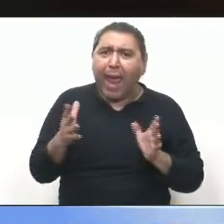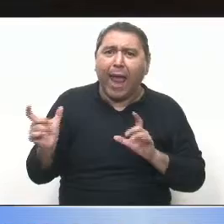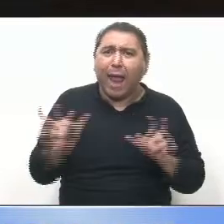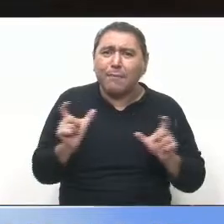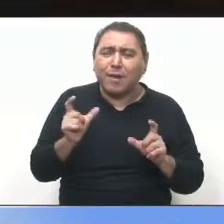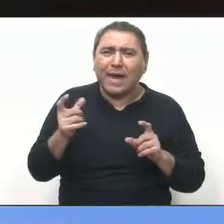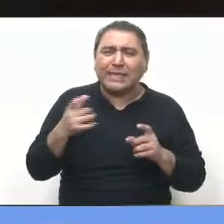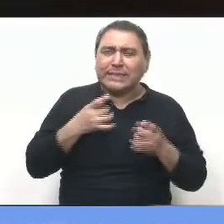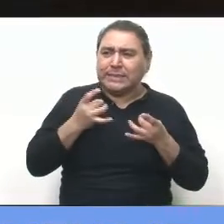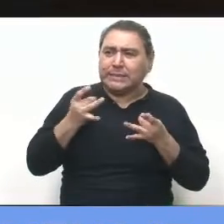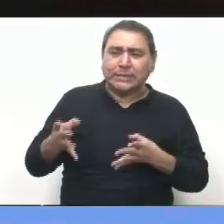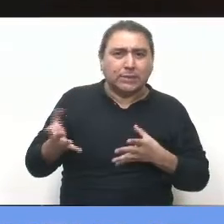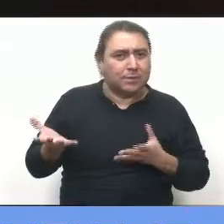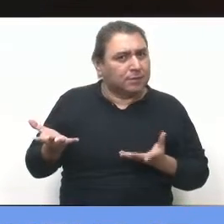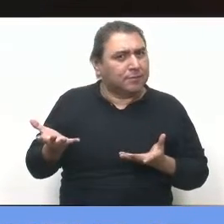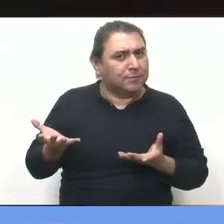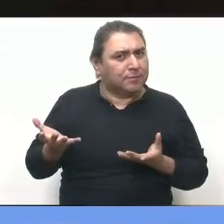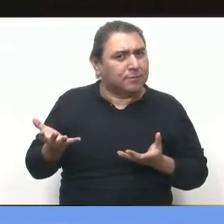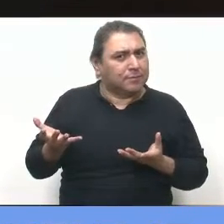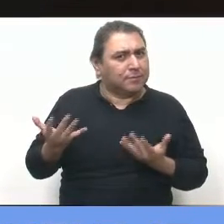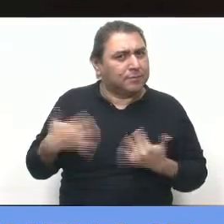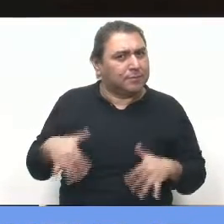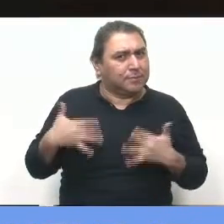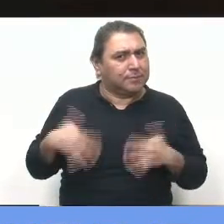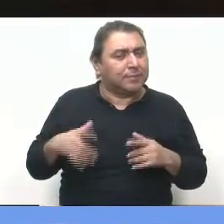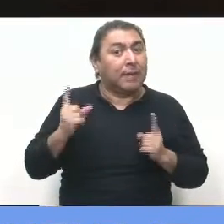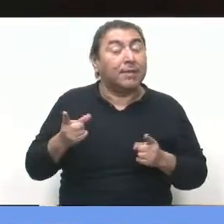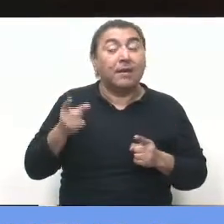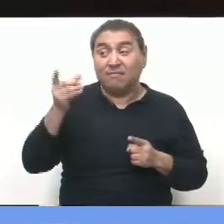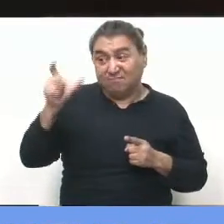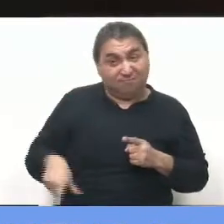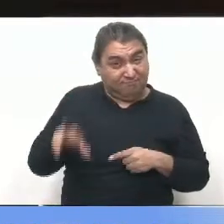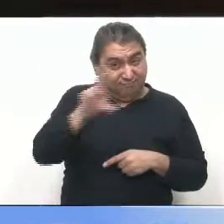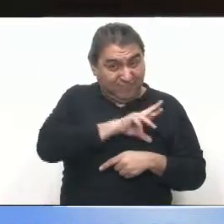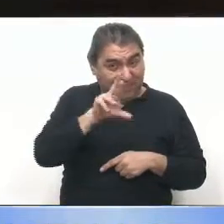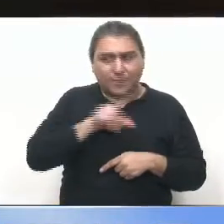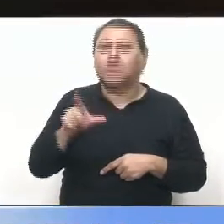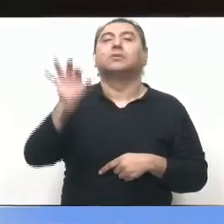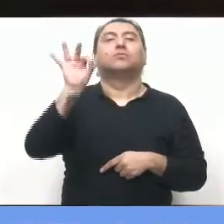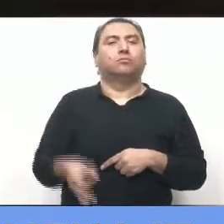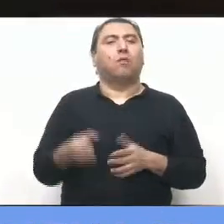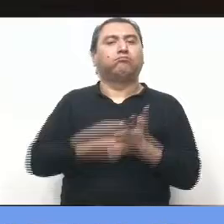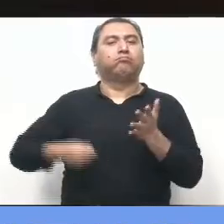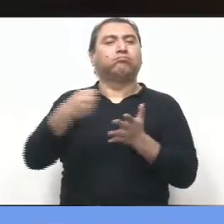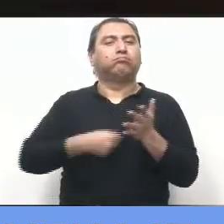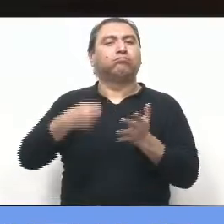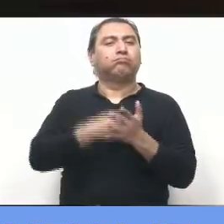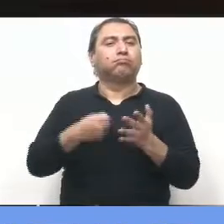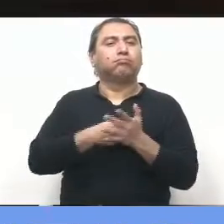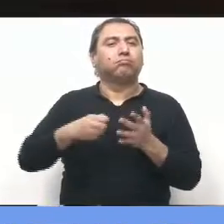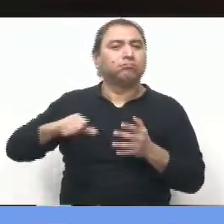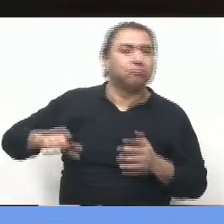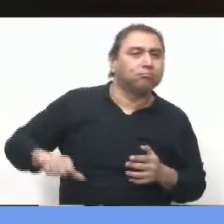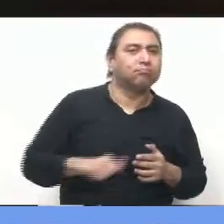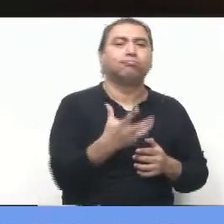repudiado. Pero además de eso, siendo mujer, supo luchar por el voto femenino.